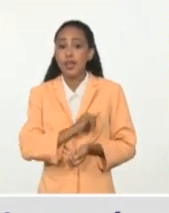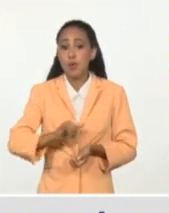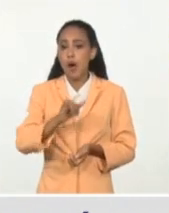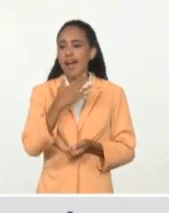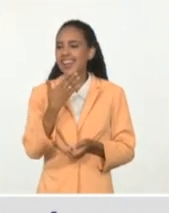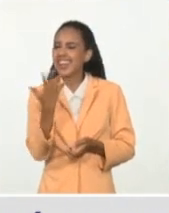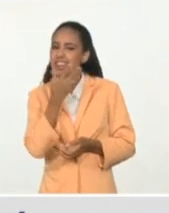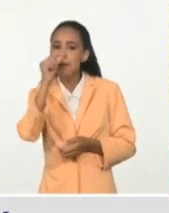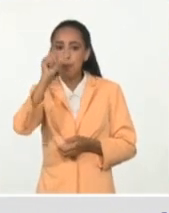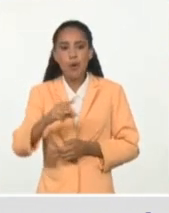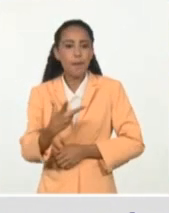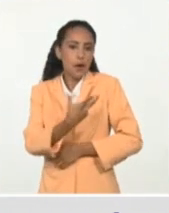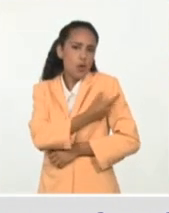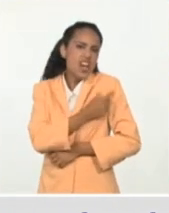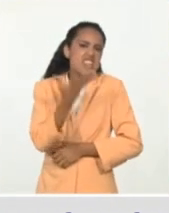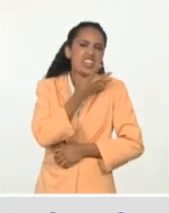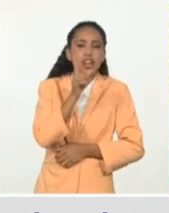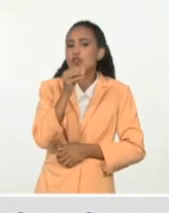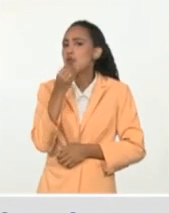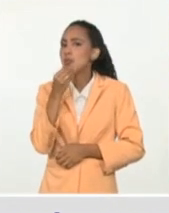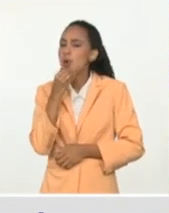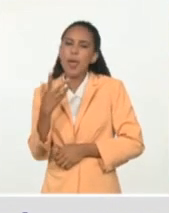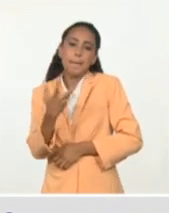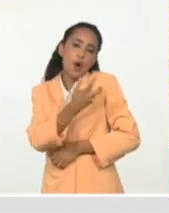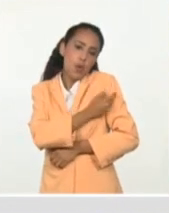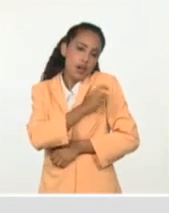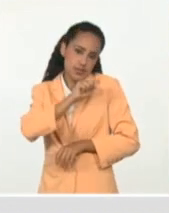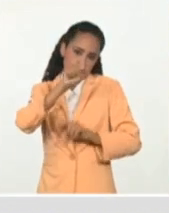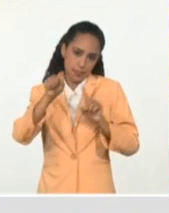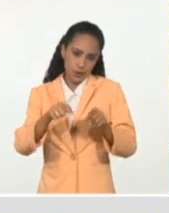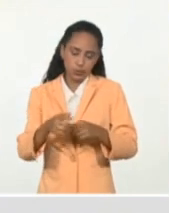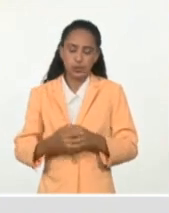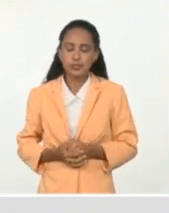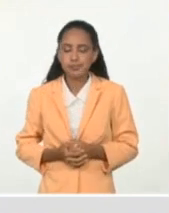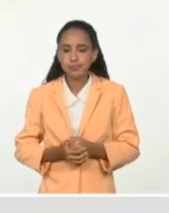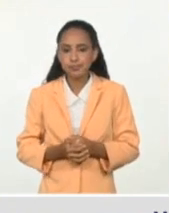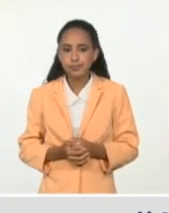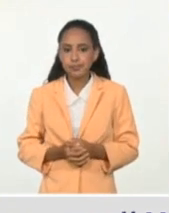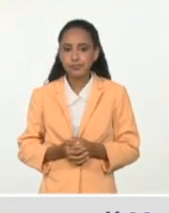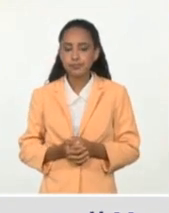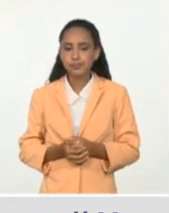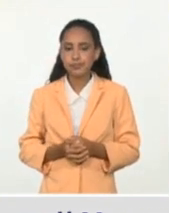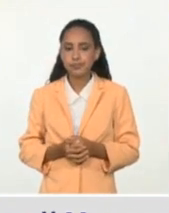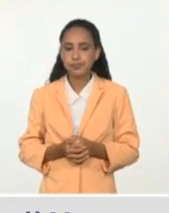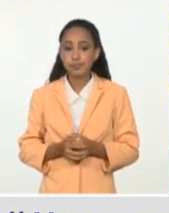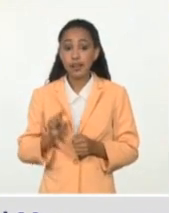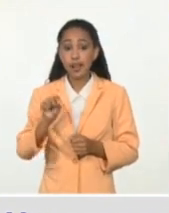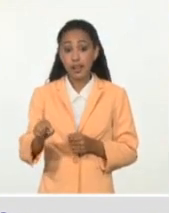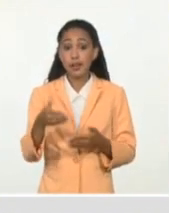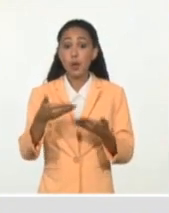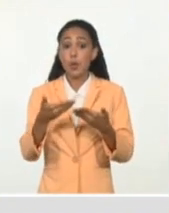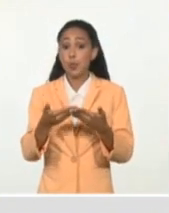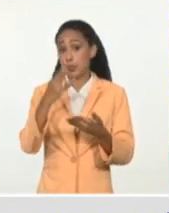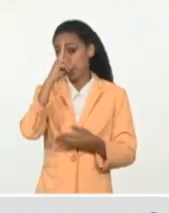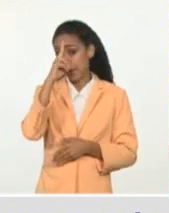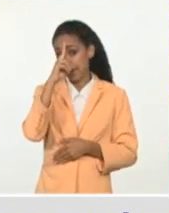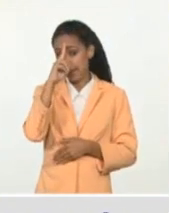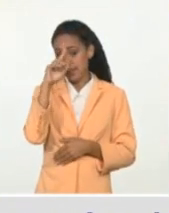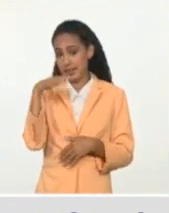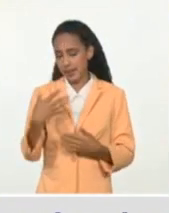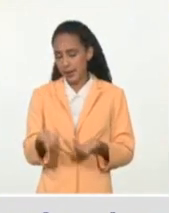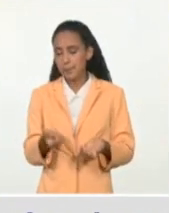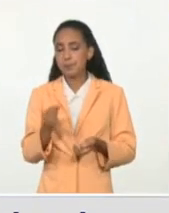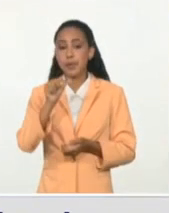Plus? Sí, es muy buena tu pregunta. Los criterios de inclusión y exclusión de este ensayo clínico son personas